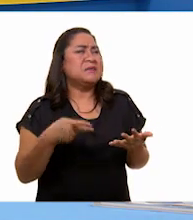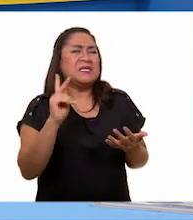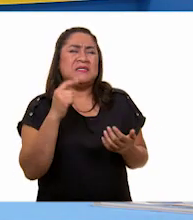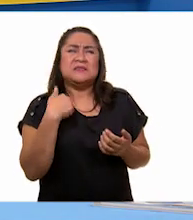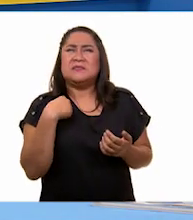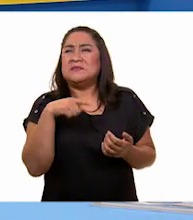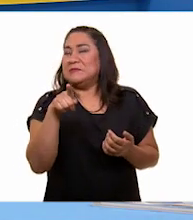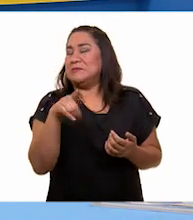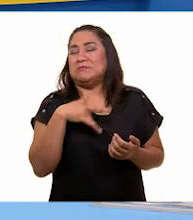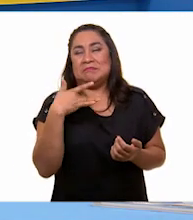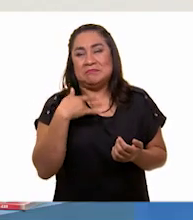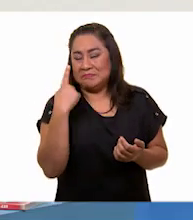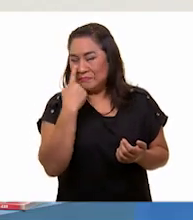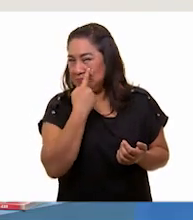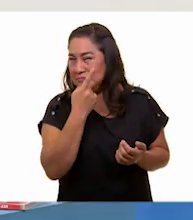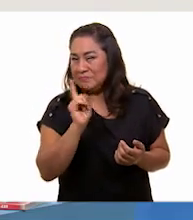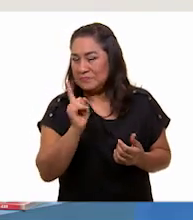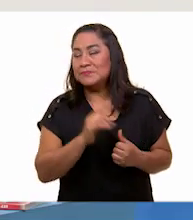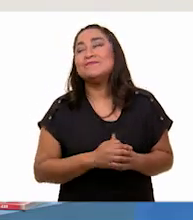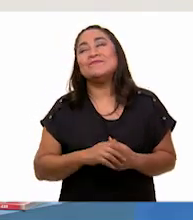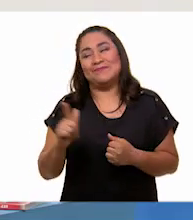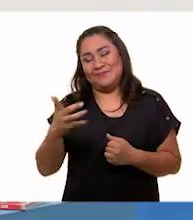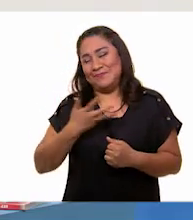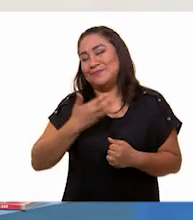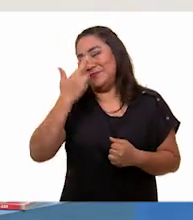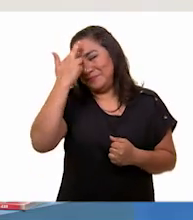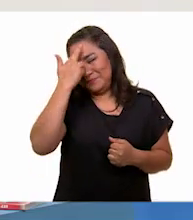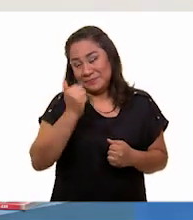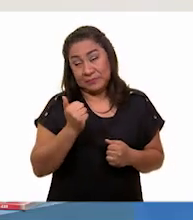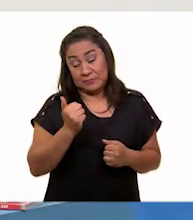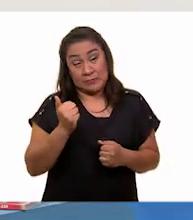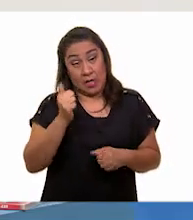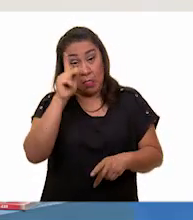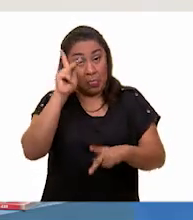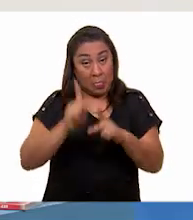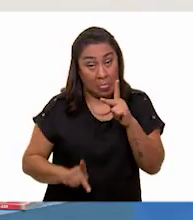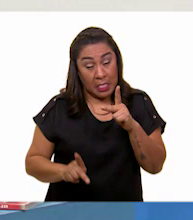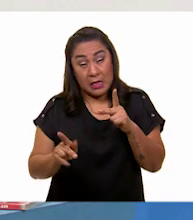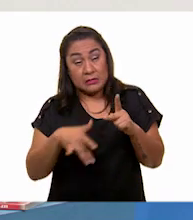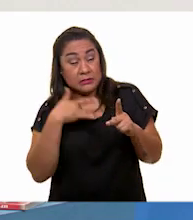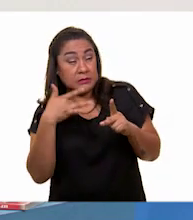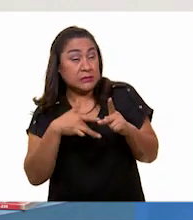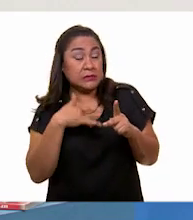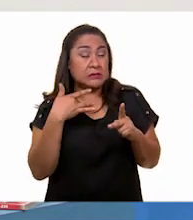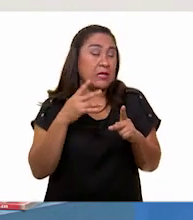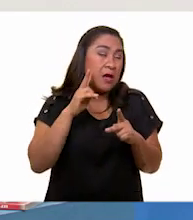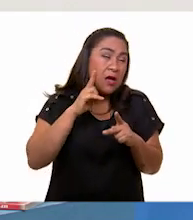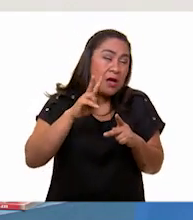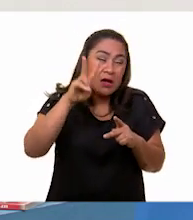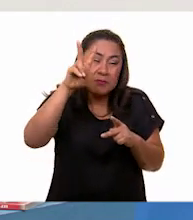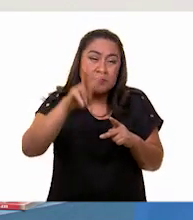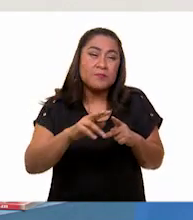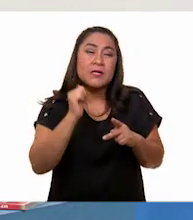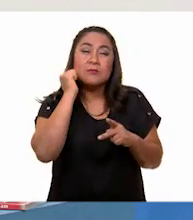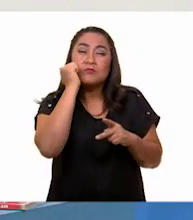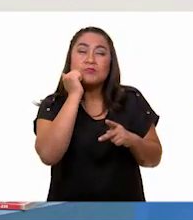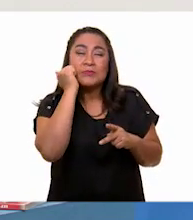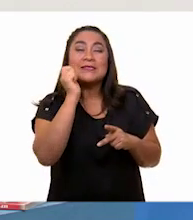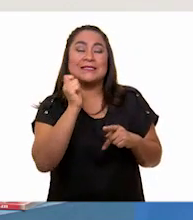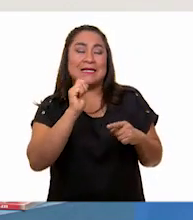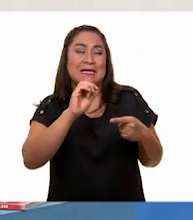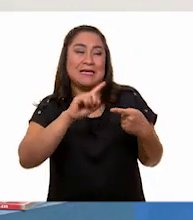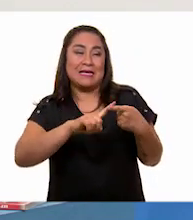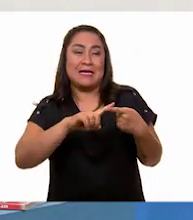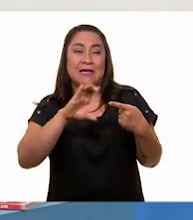convenciendo. Tienes razón, María. Si dejamos hasta ahí nuestra estimación, pareciera que los jabones Cariño y